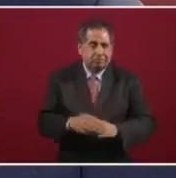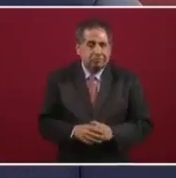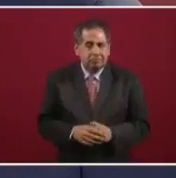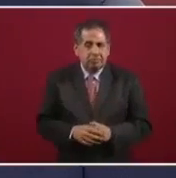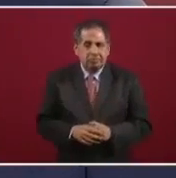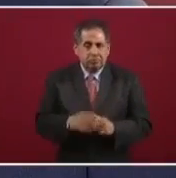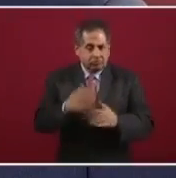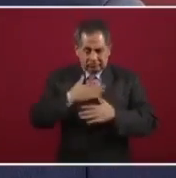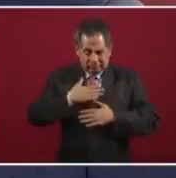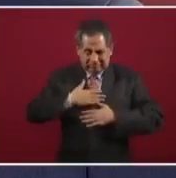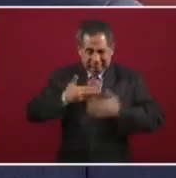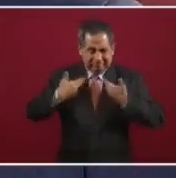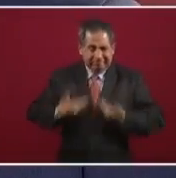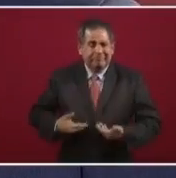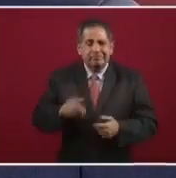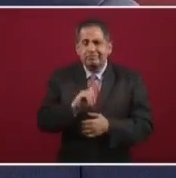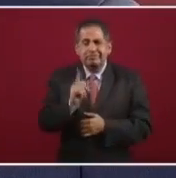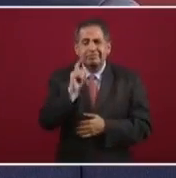no el cargo.